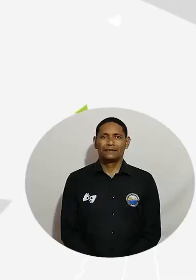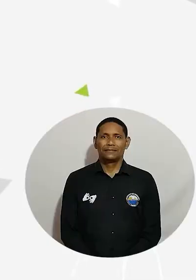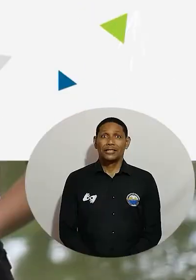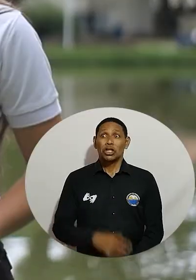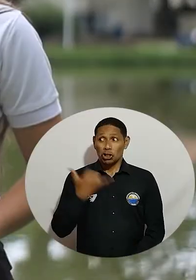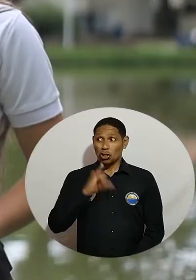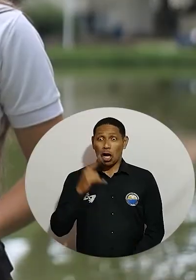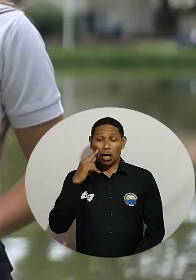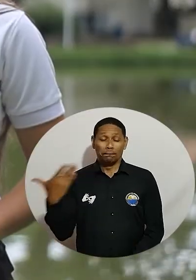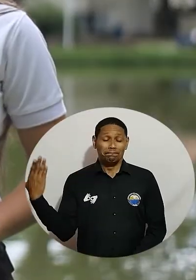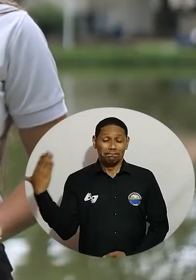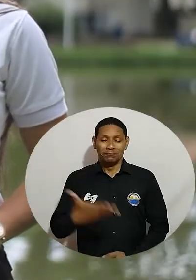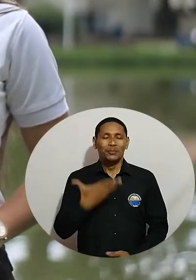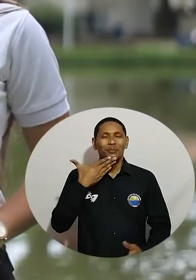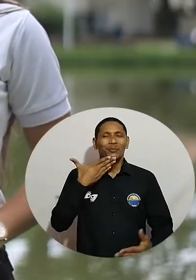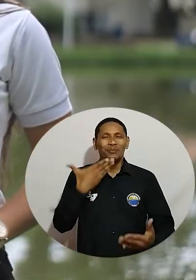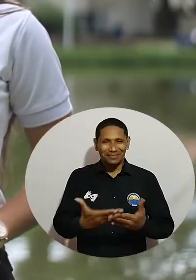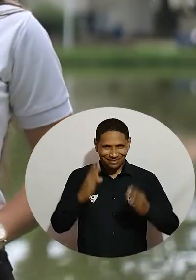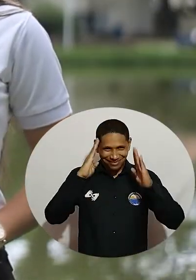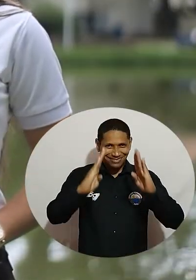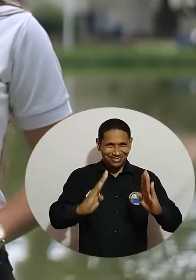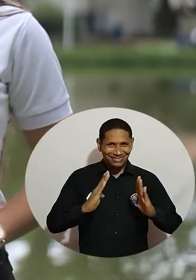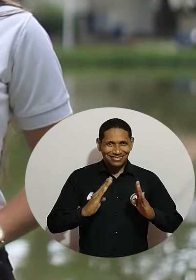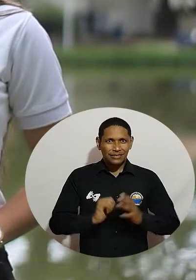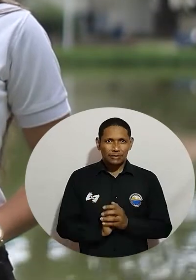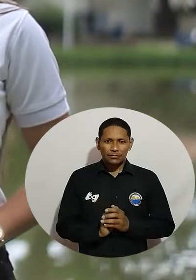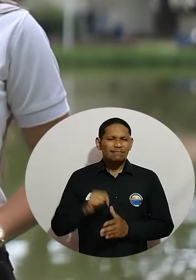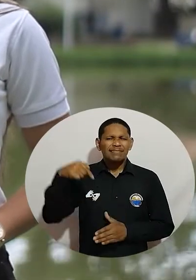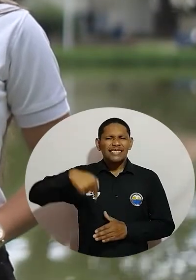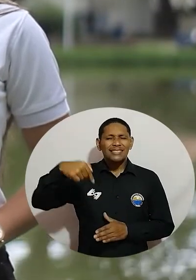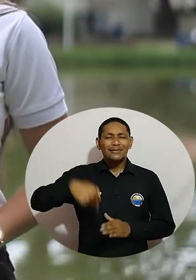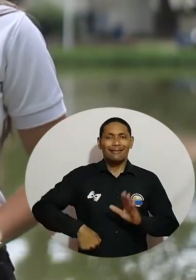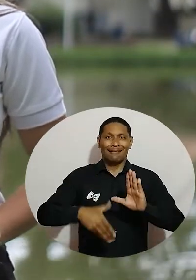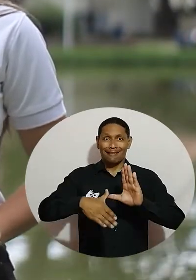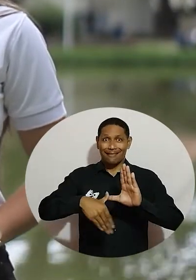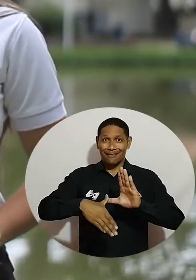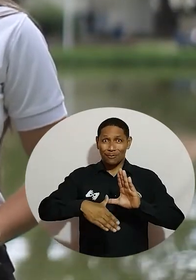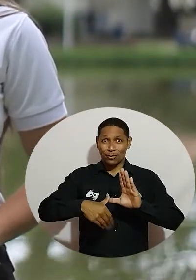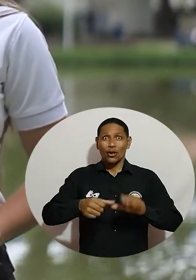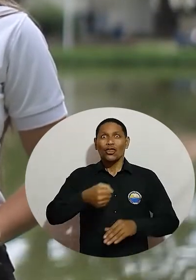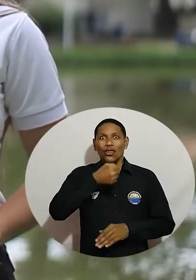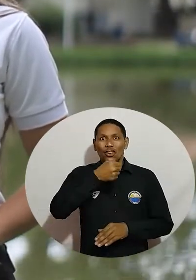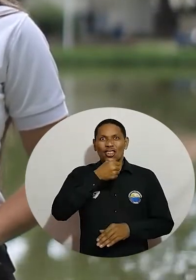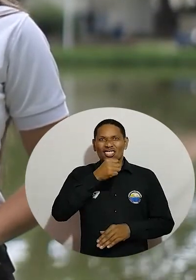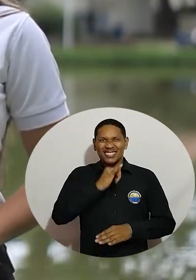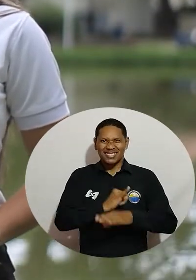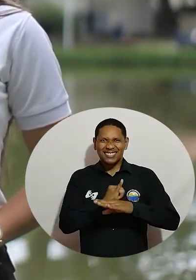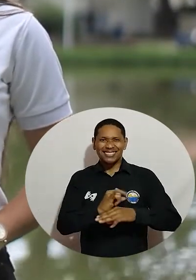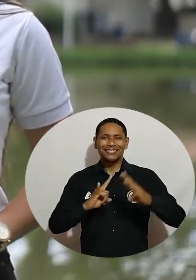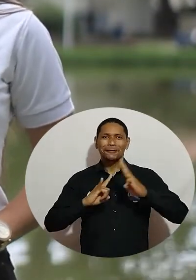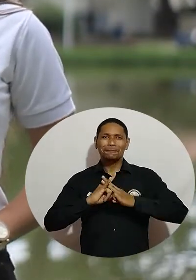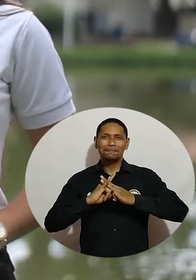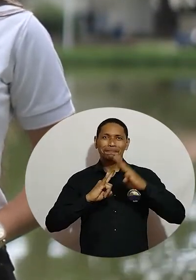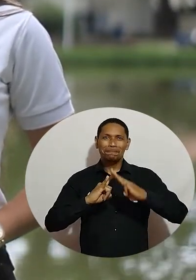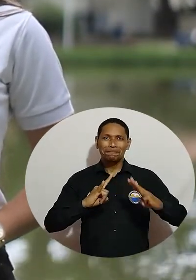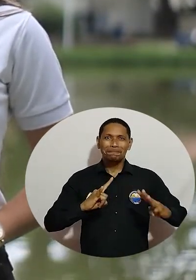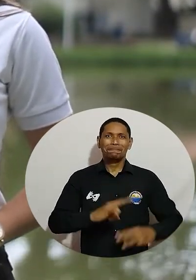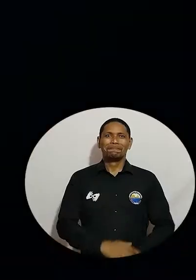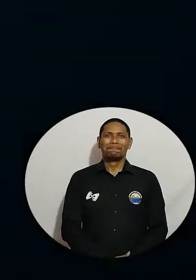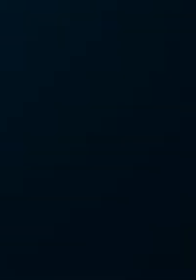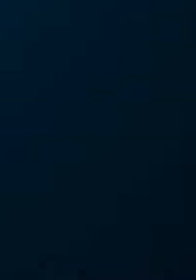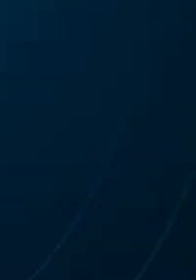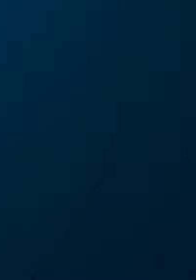Ya estamos de vuelta con ustedes, gracias por su sintonía. Están viendo el Campus TV, programa institucional de la Universidad del